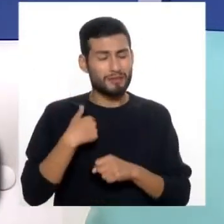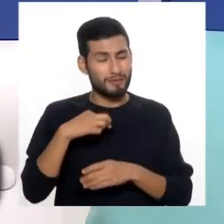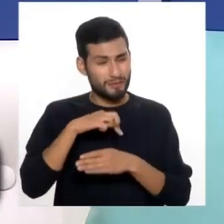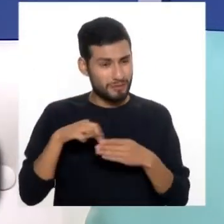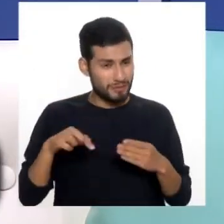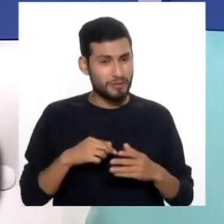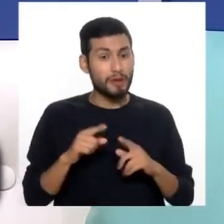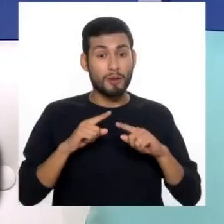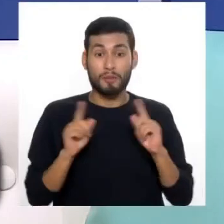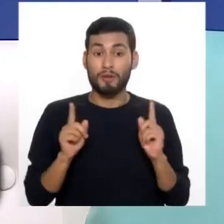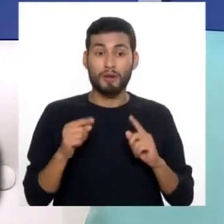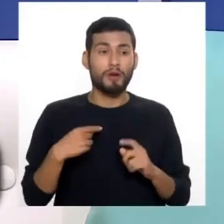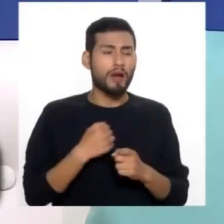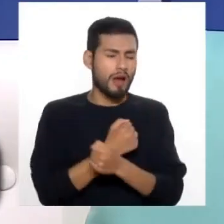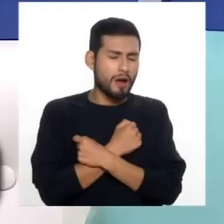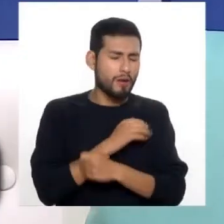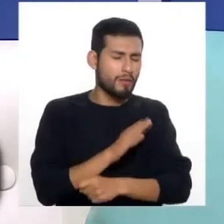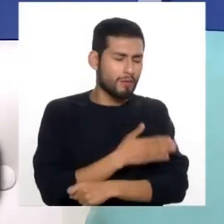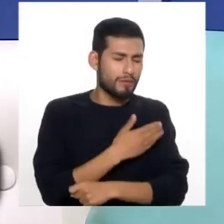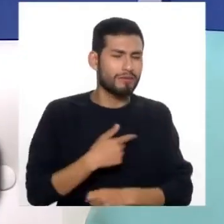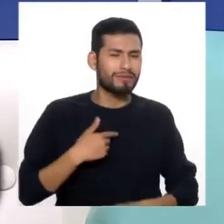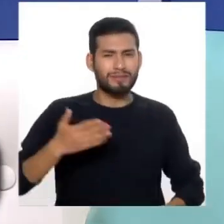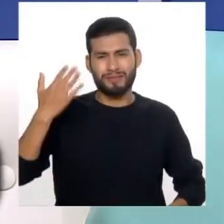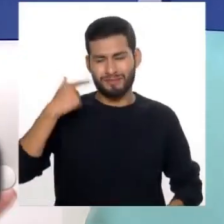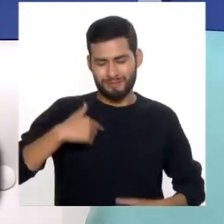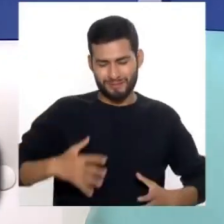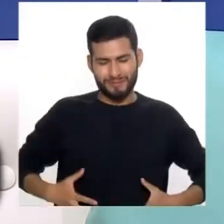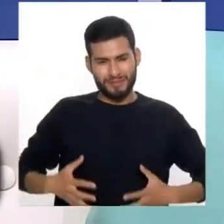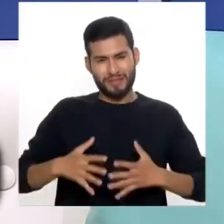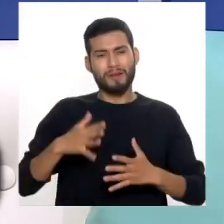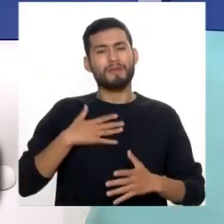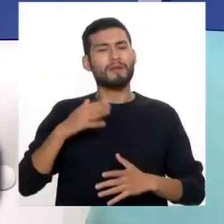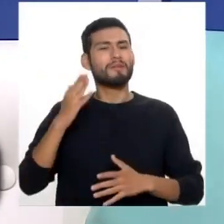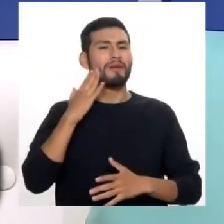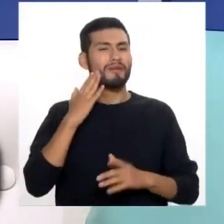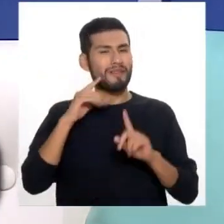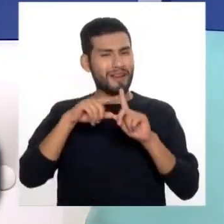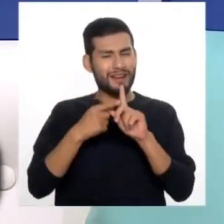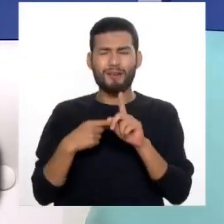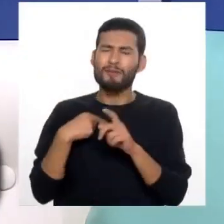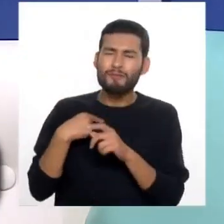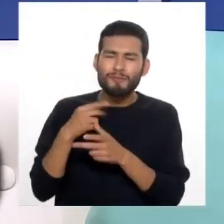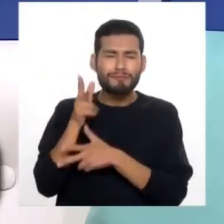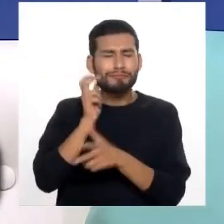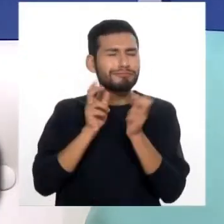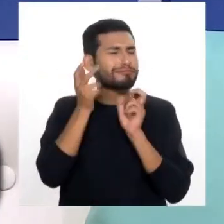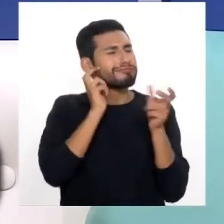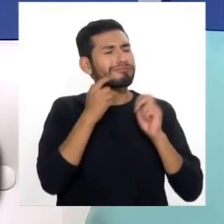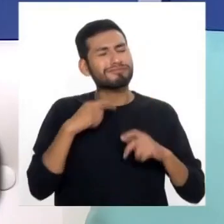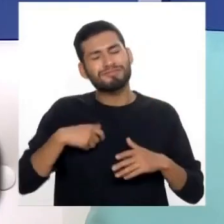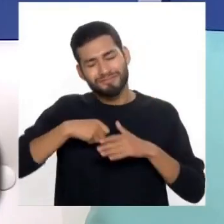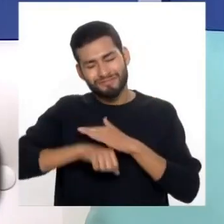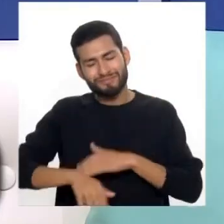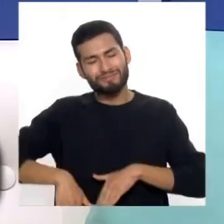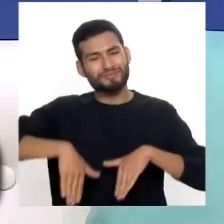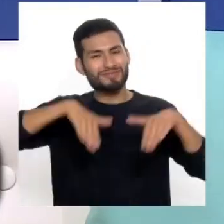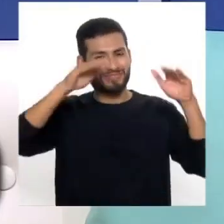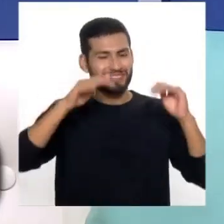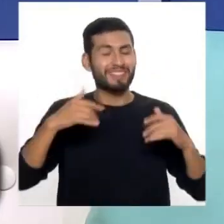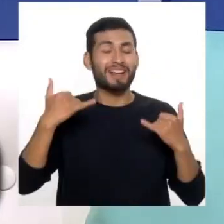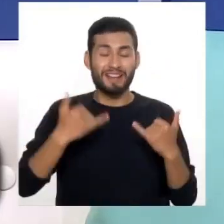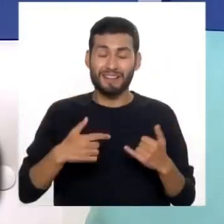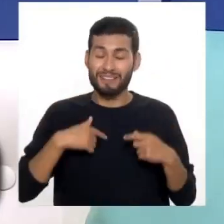profesionalmente, pero amo la música, creo que desde el vientre de mi madre. Entonces, son cosas que se han venido dando en mi vida. Hoy en día